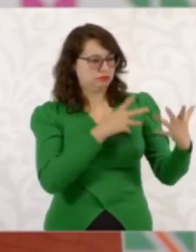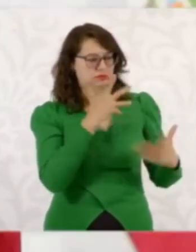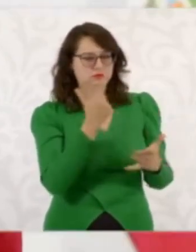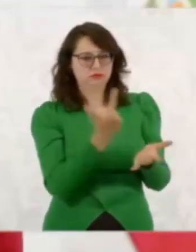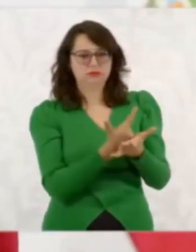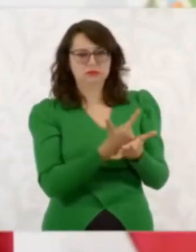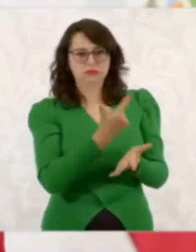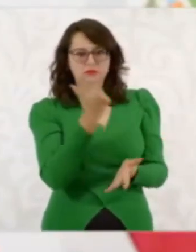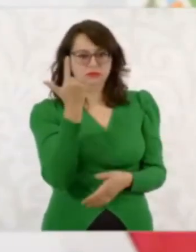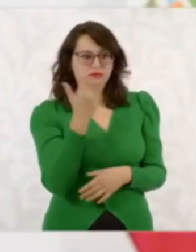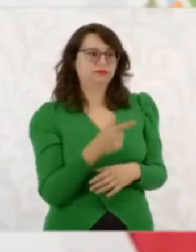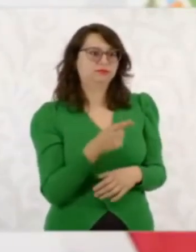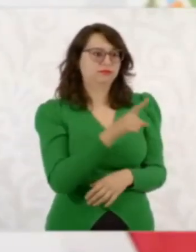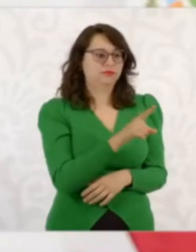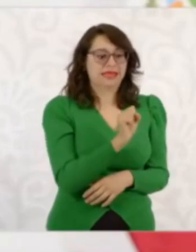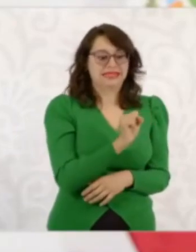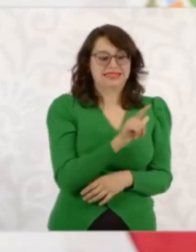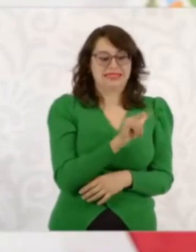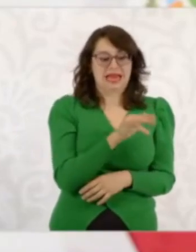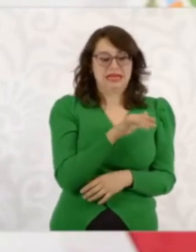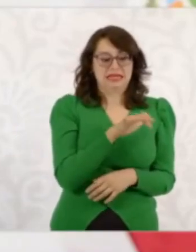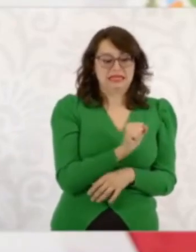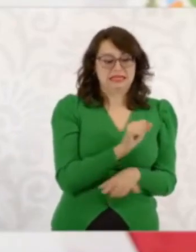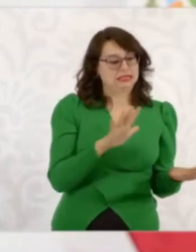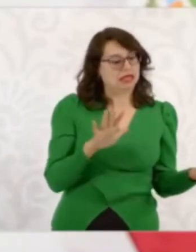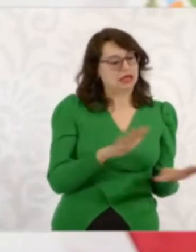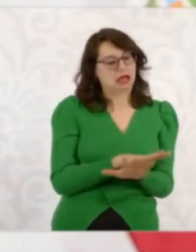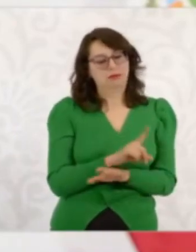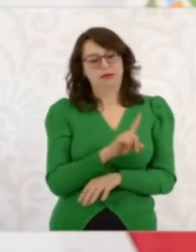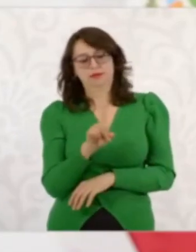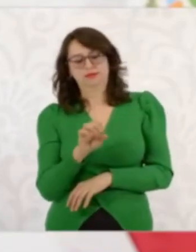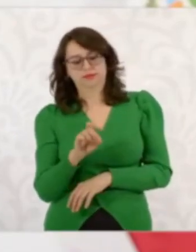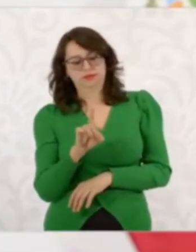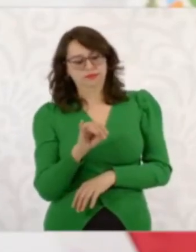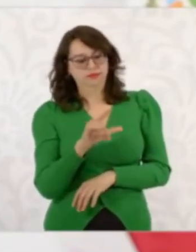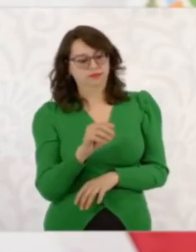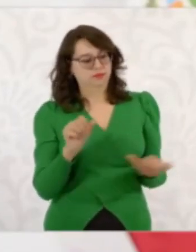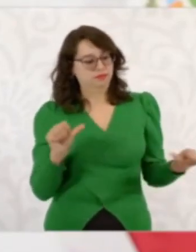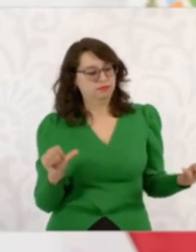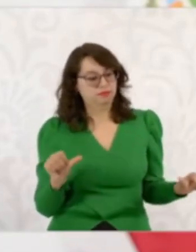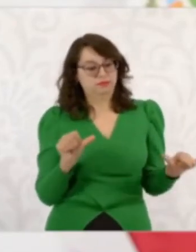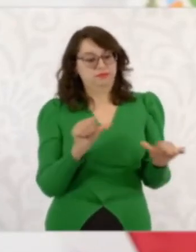transiciones, en esta transición entre Salinas y Zedillo,